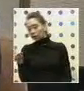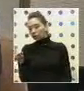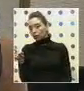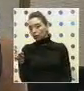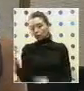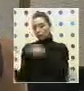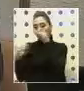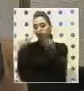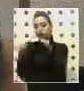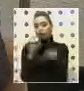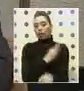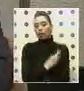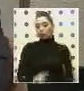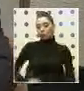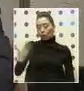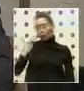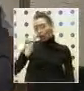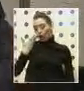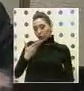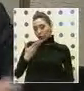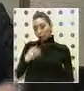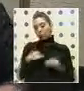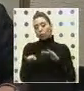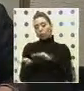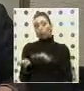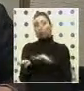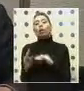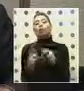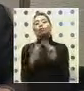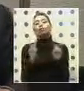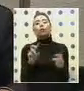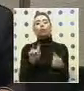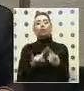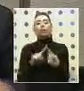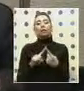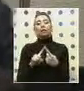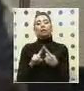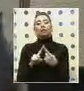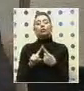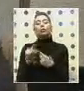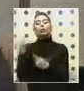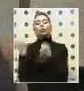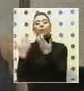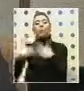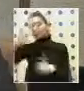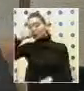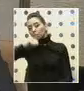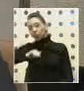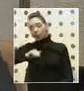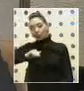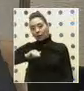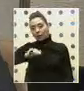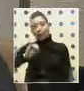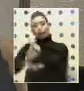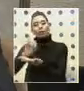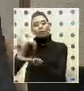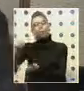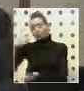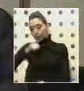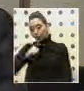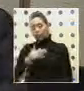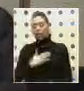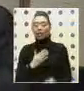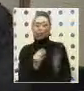los diputados que me han antecedido respecto a la participación de privados. Y en eso quisiera que se